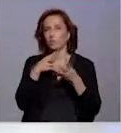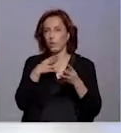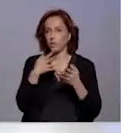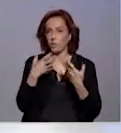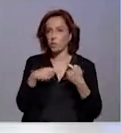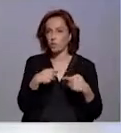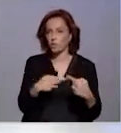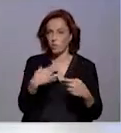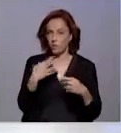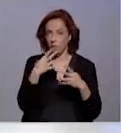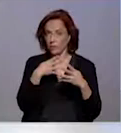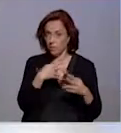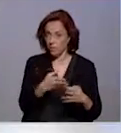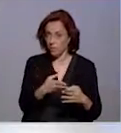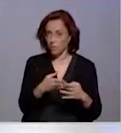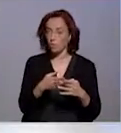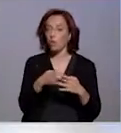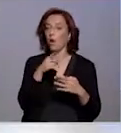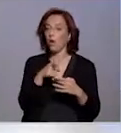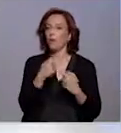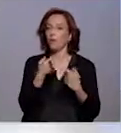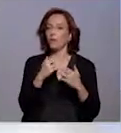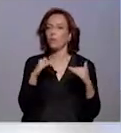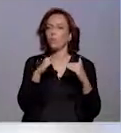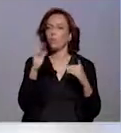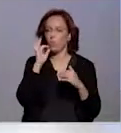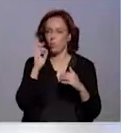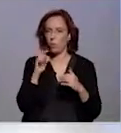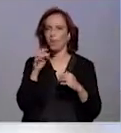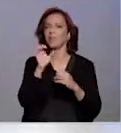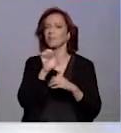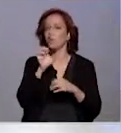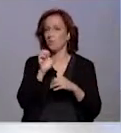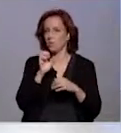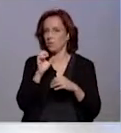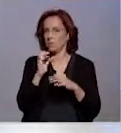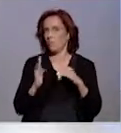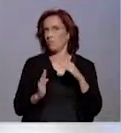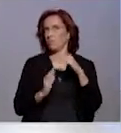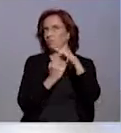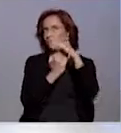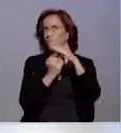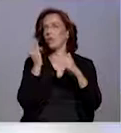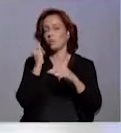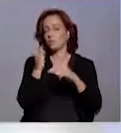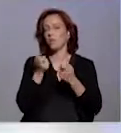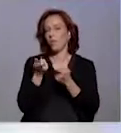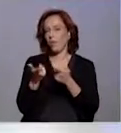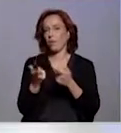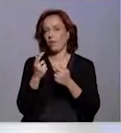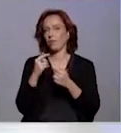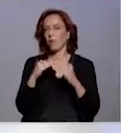dispuesto a asumir y aída no igualdad de oportunidad de las empresas de puntada en igualdad de oportunidades pero insisto a veces aparecen algunas